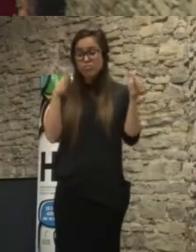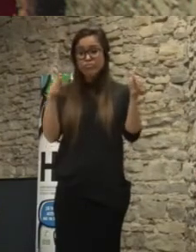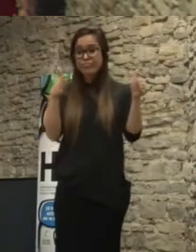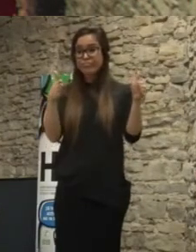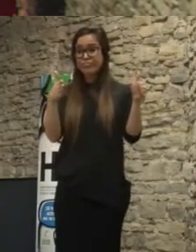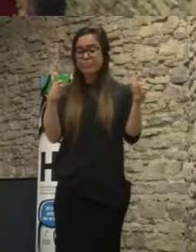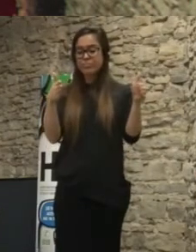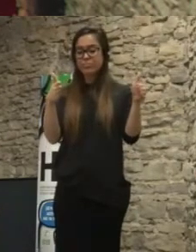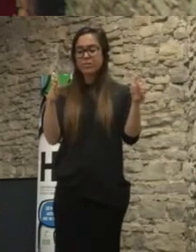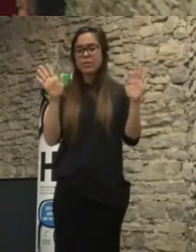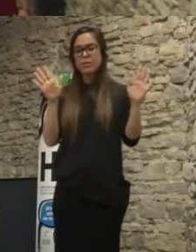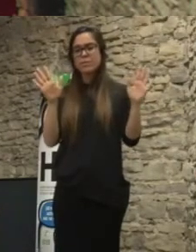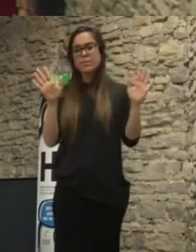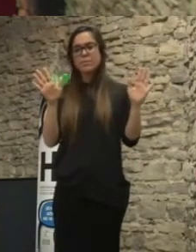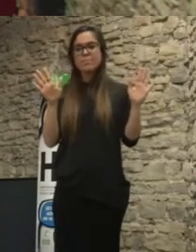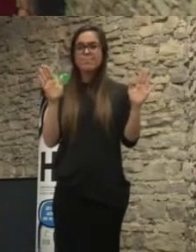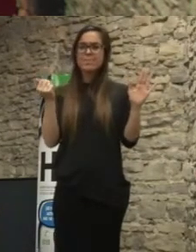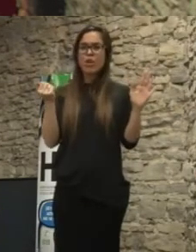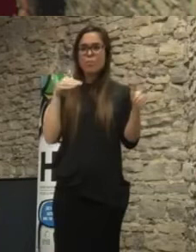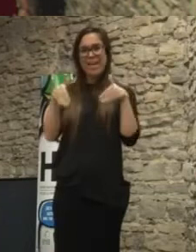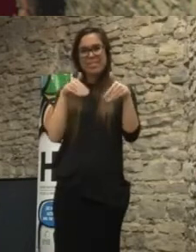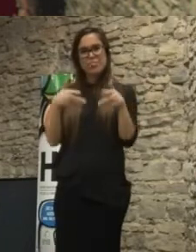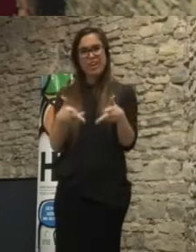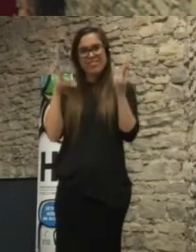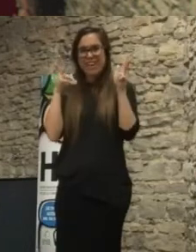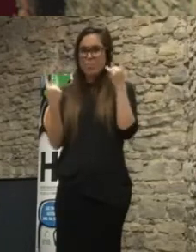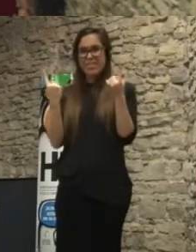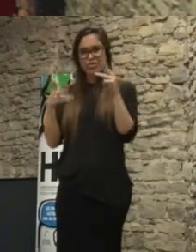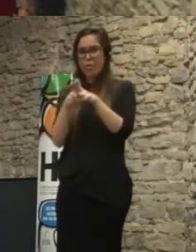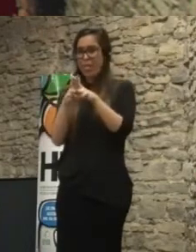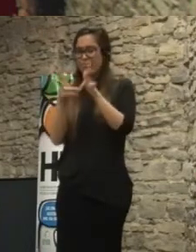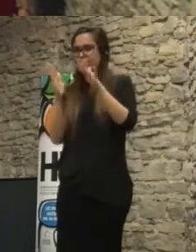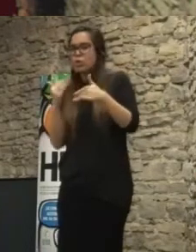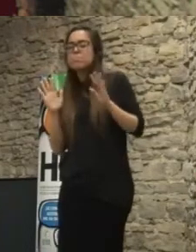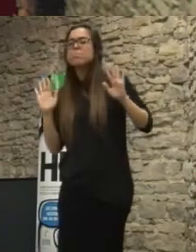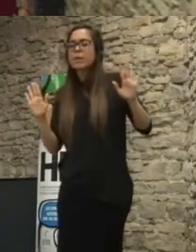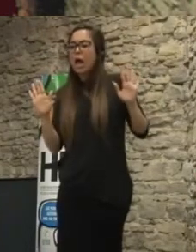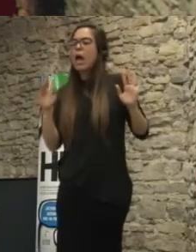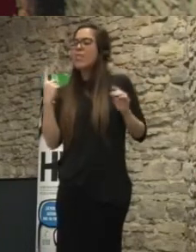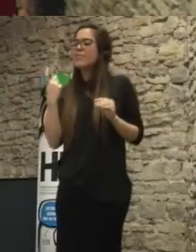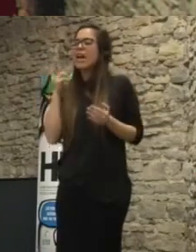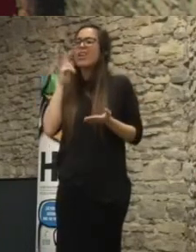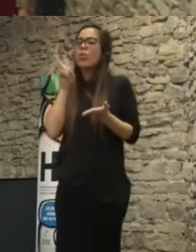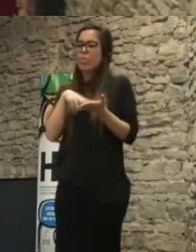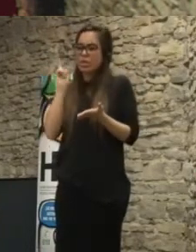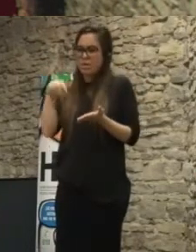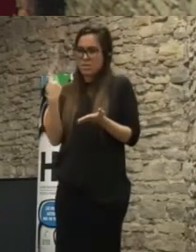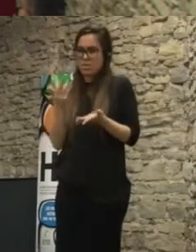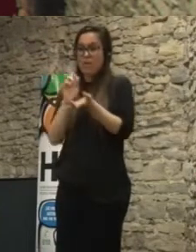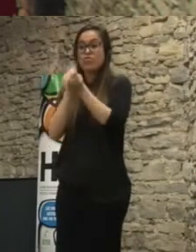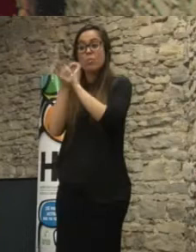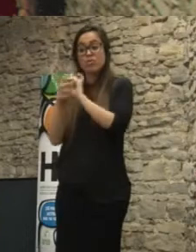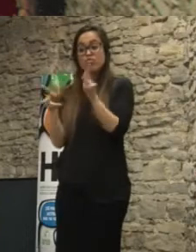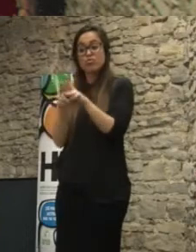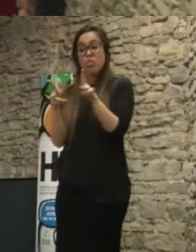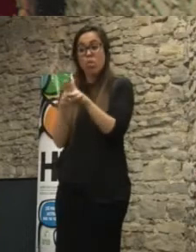hacia zonas seguramente no demasiado democráticas de la sociedad a veces, ¿no? A pesar de que hay que reconocer que mucha transformación social tiene que ver